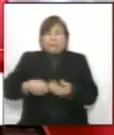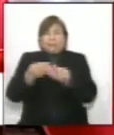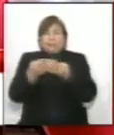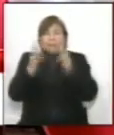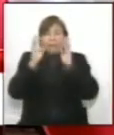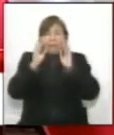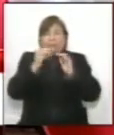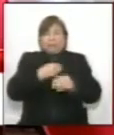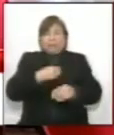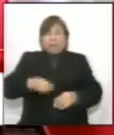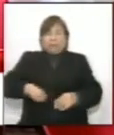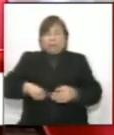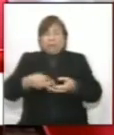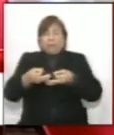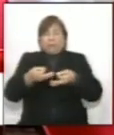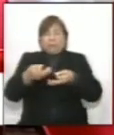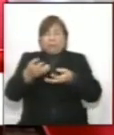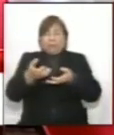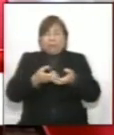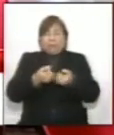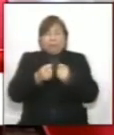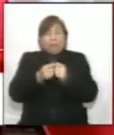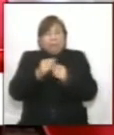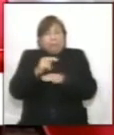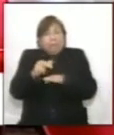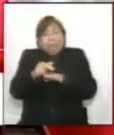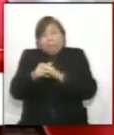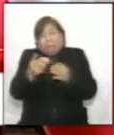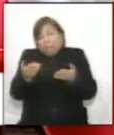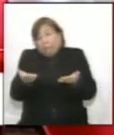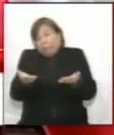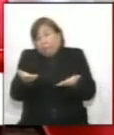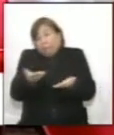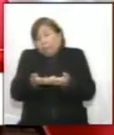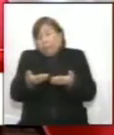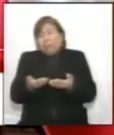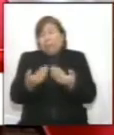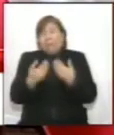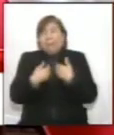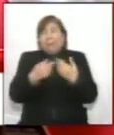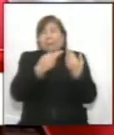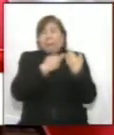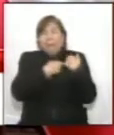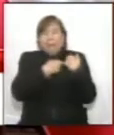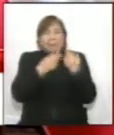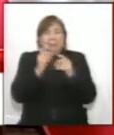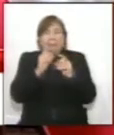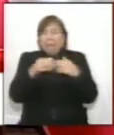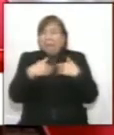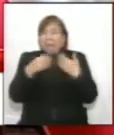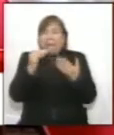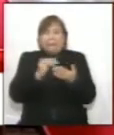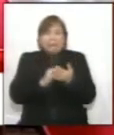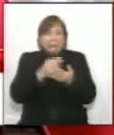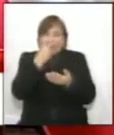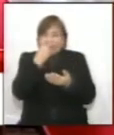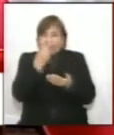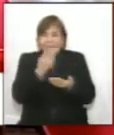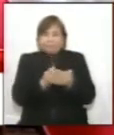ministra de Economía. Y naturalmente eso teníamos, ya por responsabilidad del Congreso, no podíamos ver una moción si no veíamos